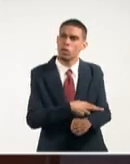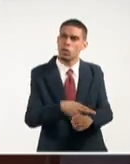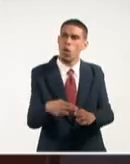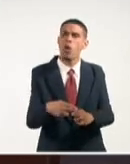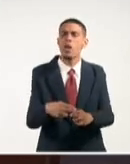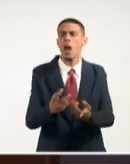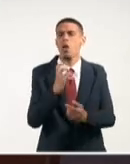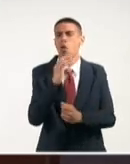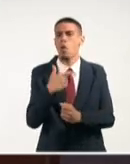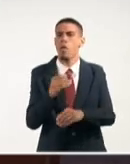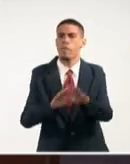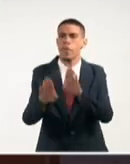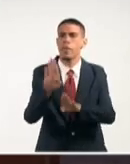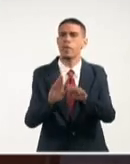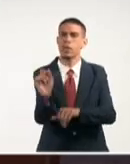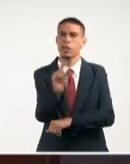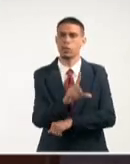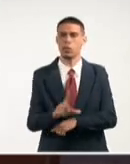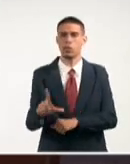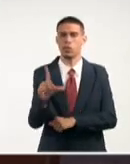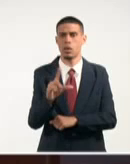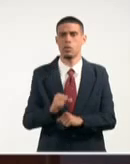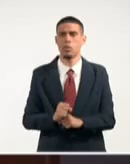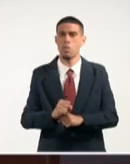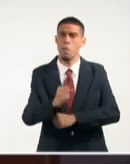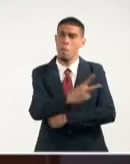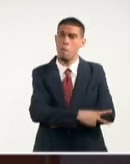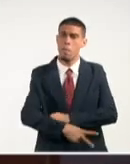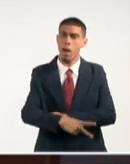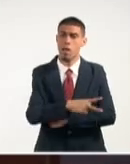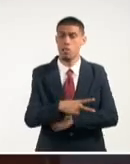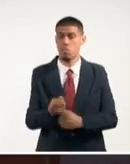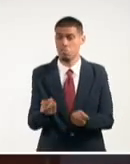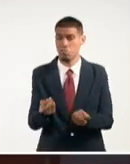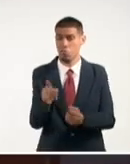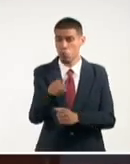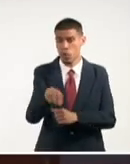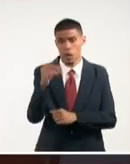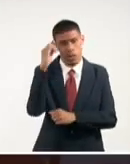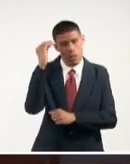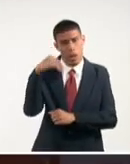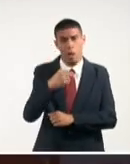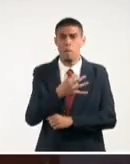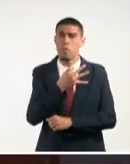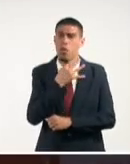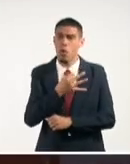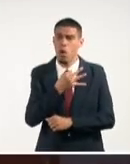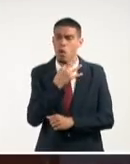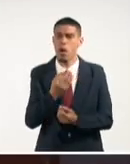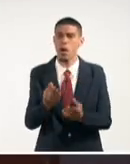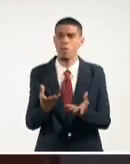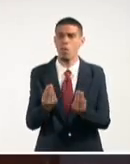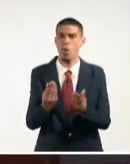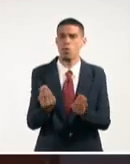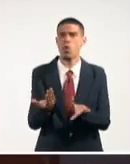socialismo en un país pobre y sometido a constantes agresiones,